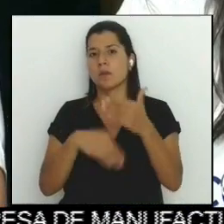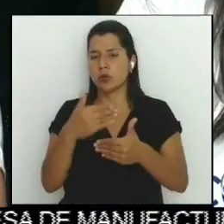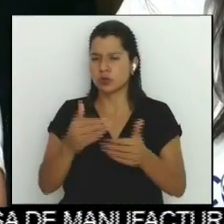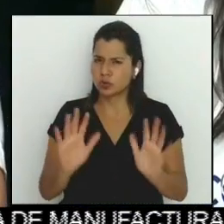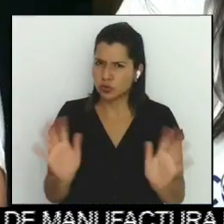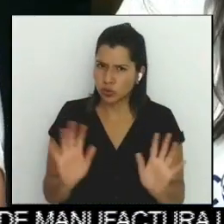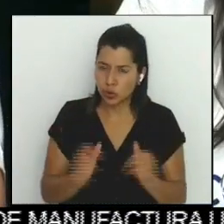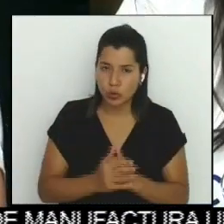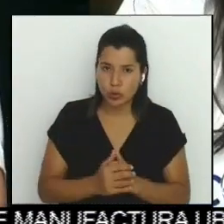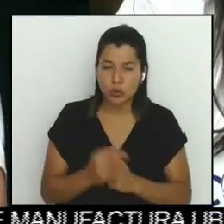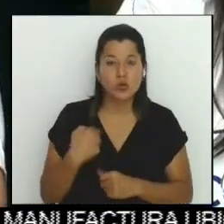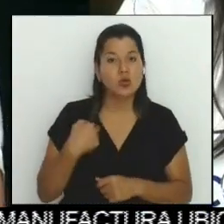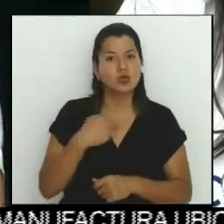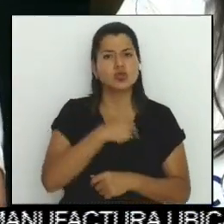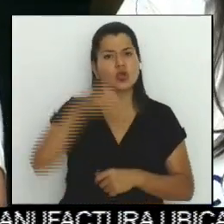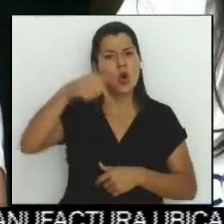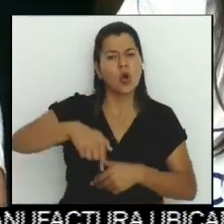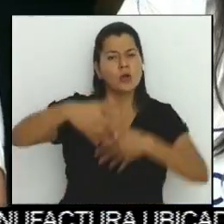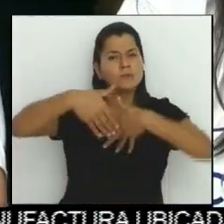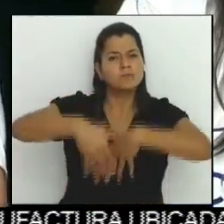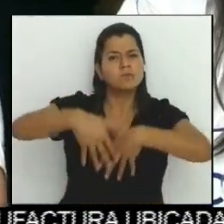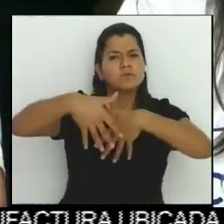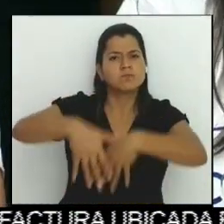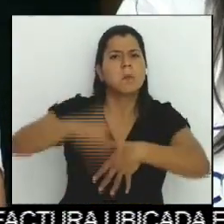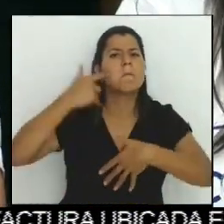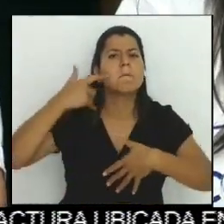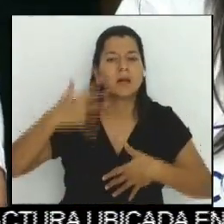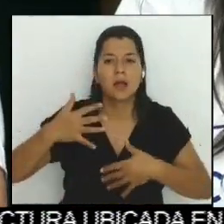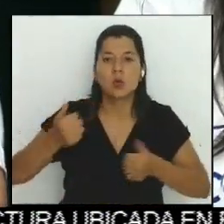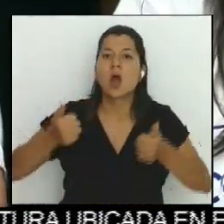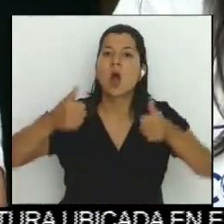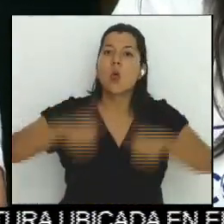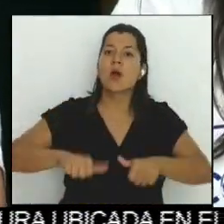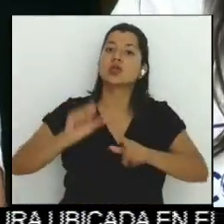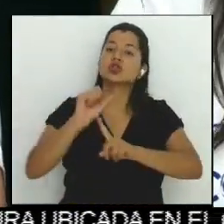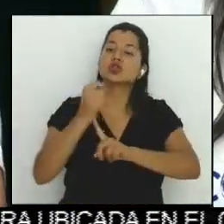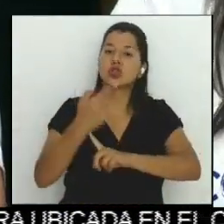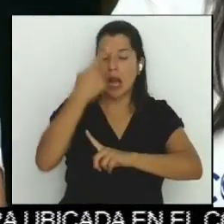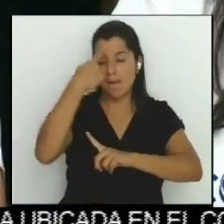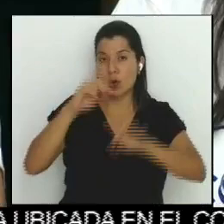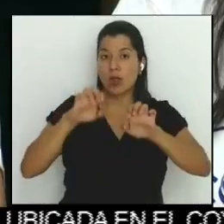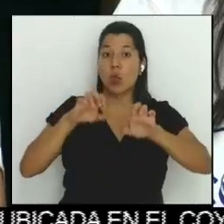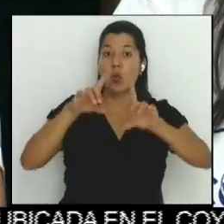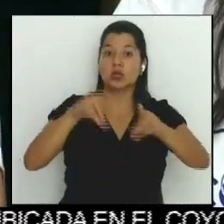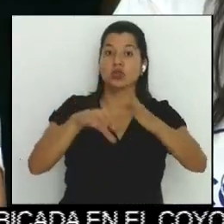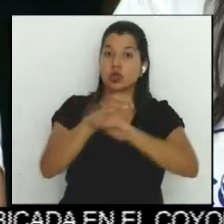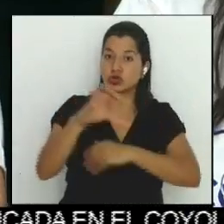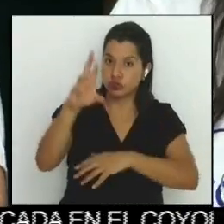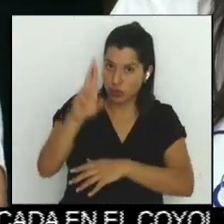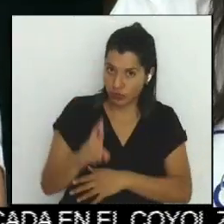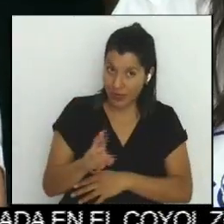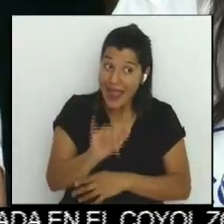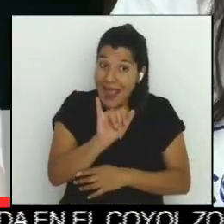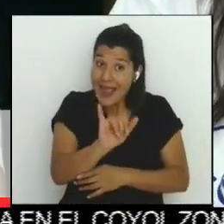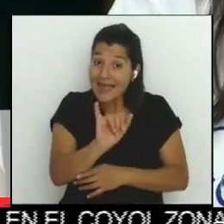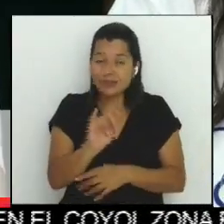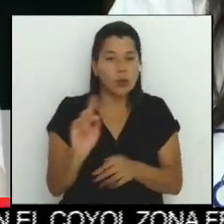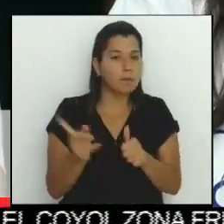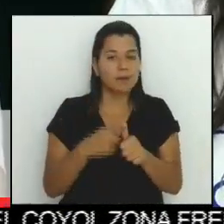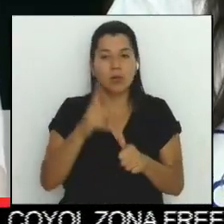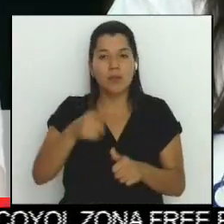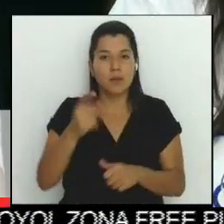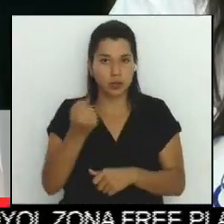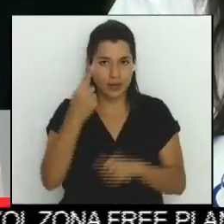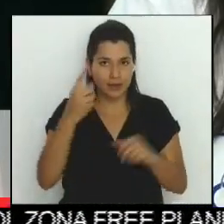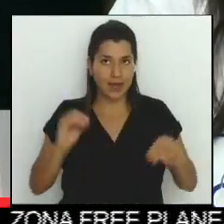pacto social por la educación costarricense. No es por el PLN. Eso es lo primero que tenemos que tener claro. Ni nunca las